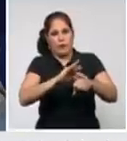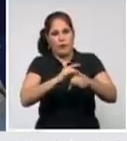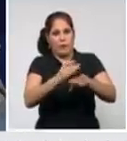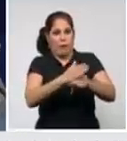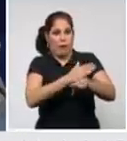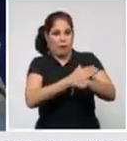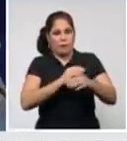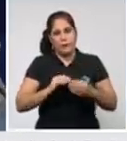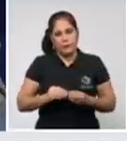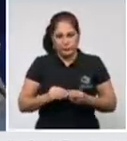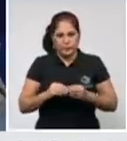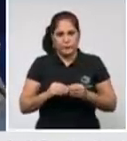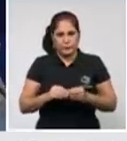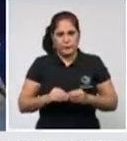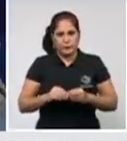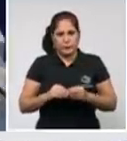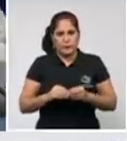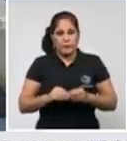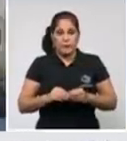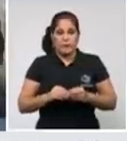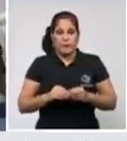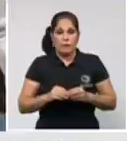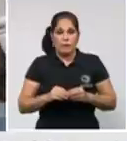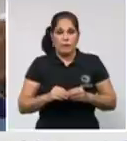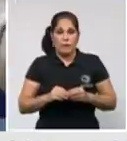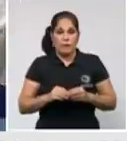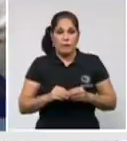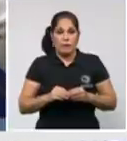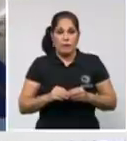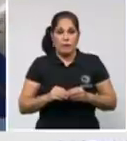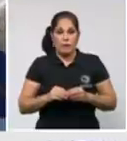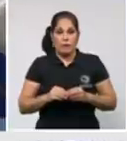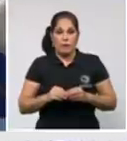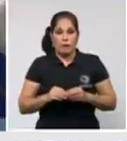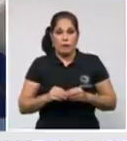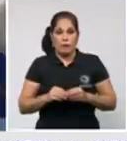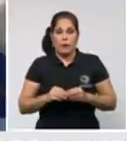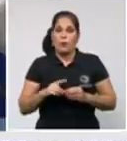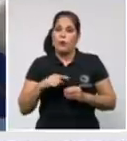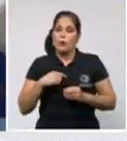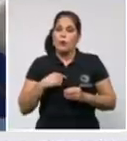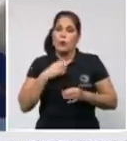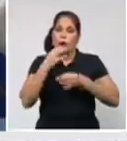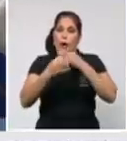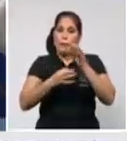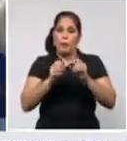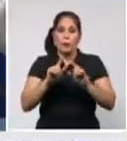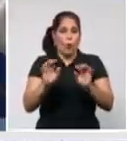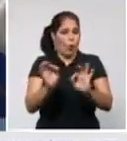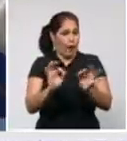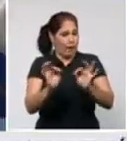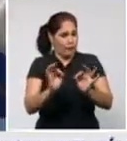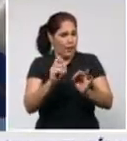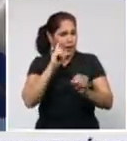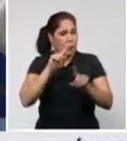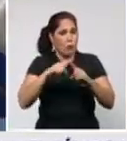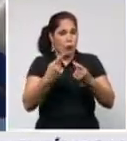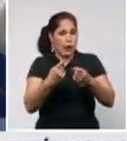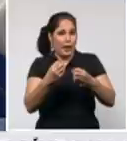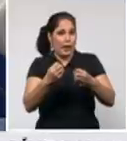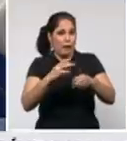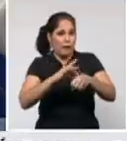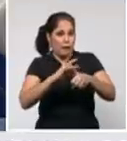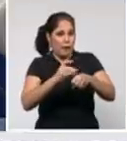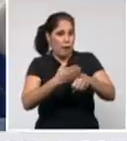anteriormente, sin fuente de infección, que se trata de precisar, 4 de los 66 diagnosticados